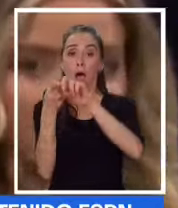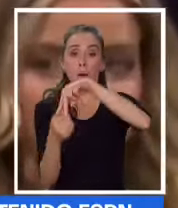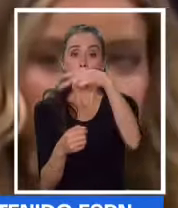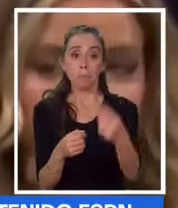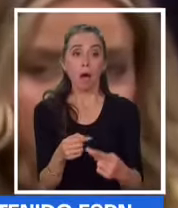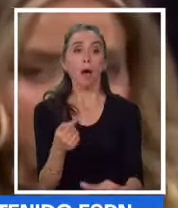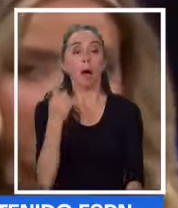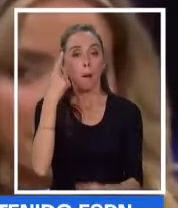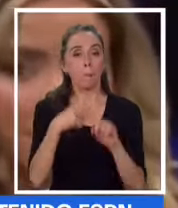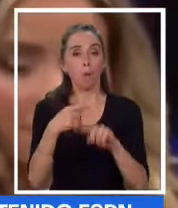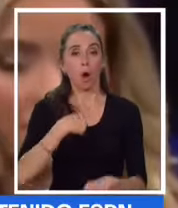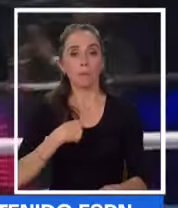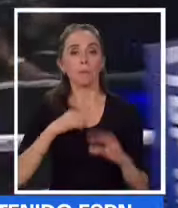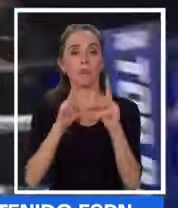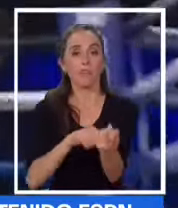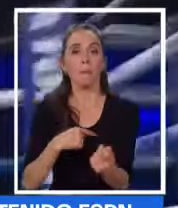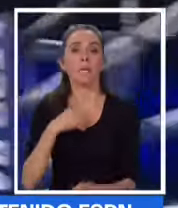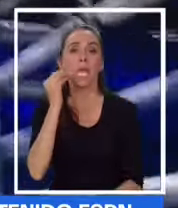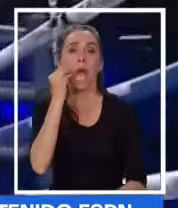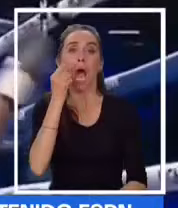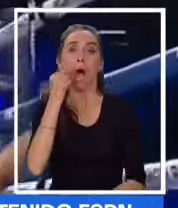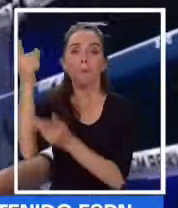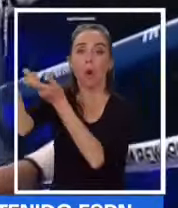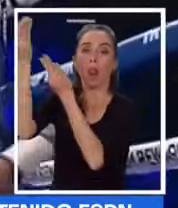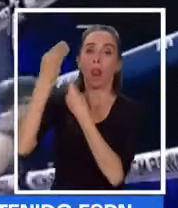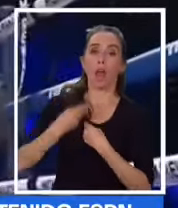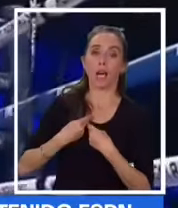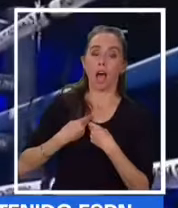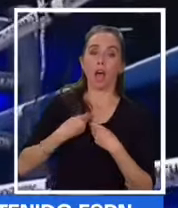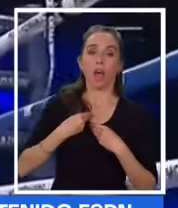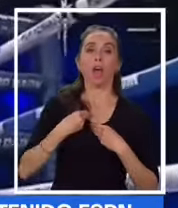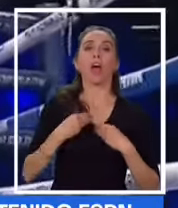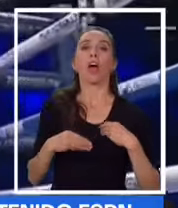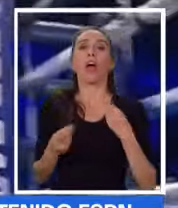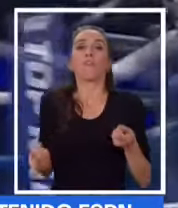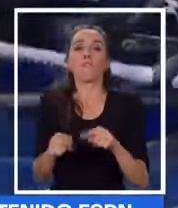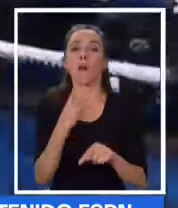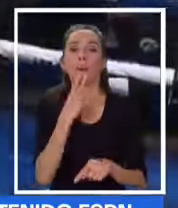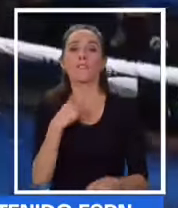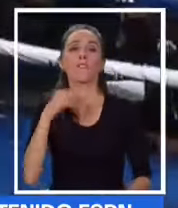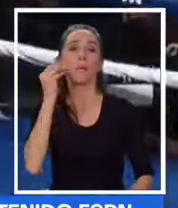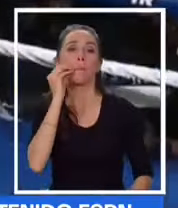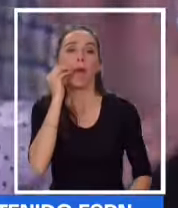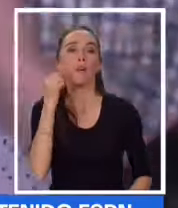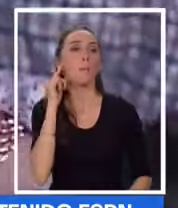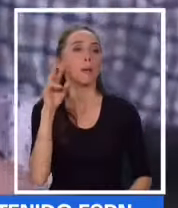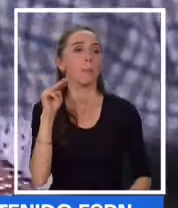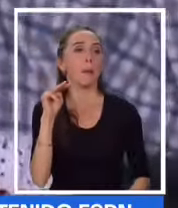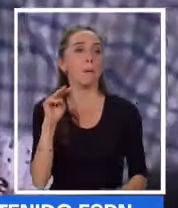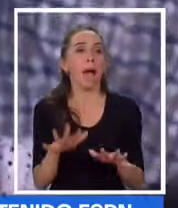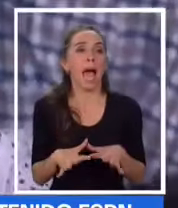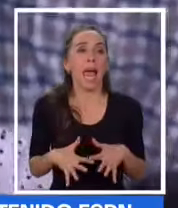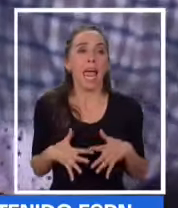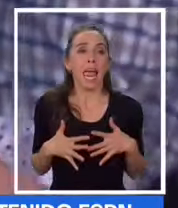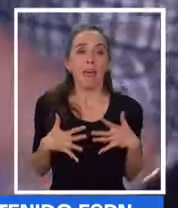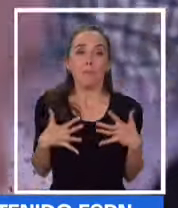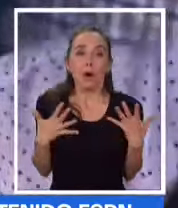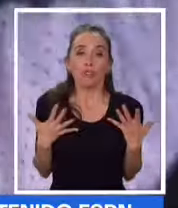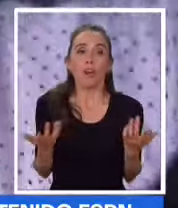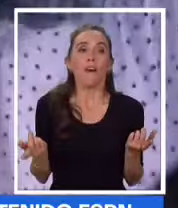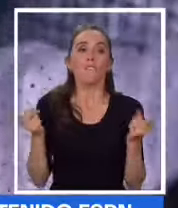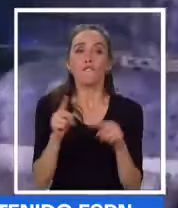Esto es por mí, mi familia, mi abuelo, el legado. Estoy devolviendo a la vida a mi abuelo y por eso mi mamá está tan emocionada,